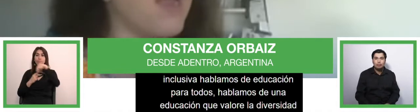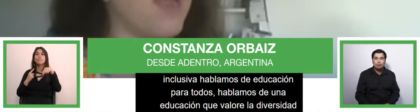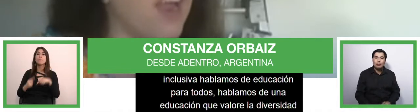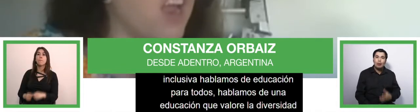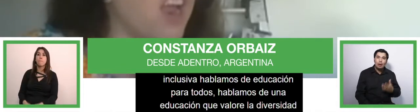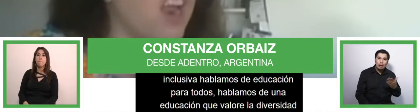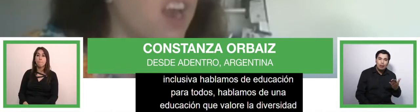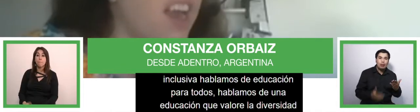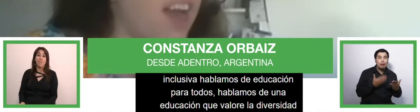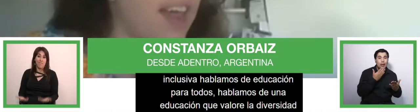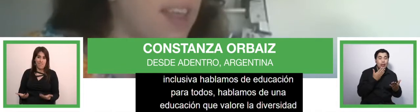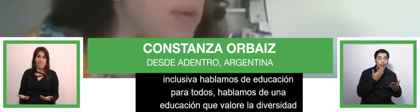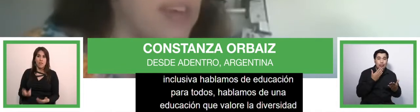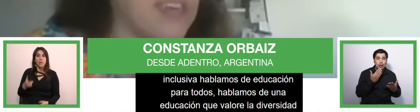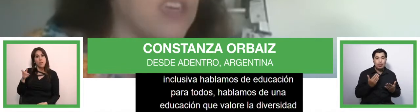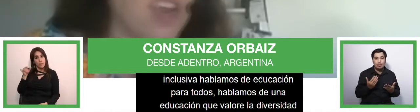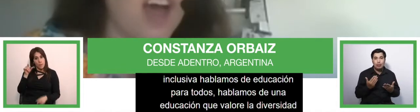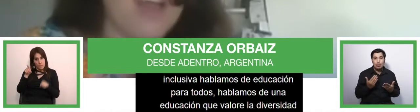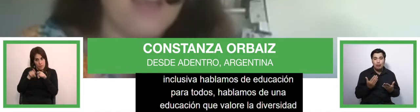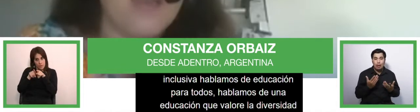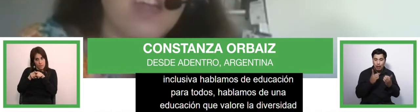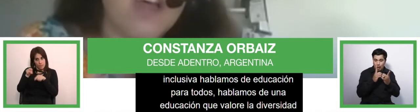y que